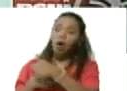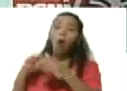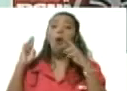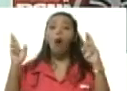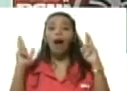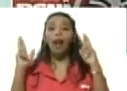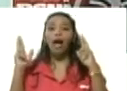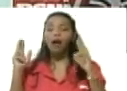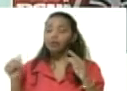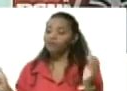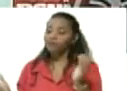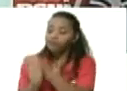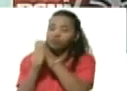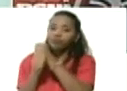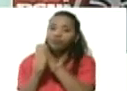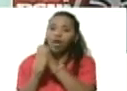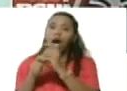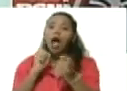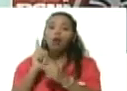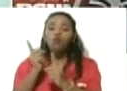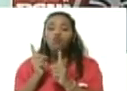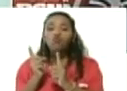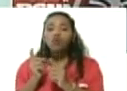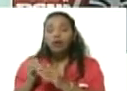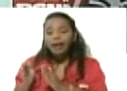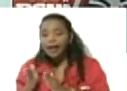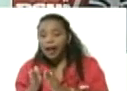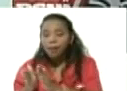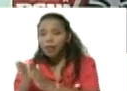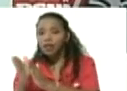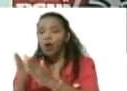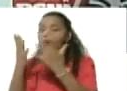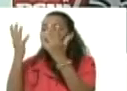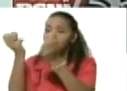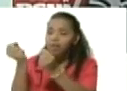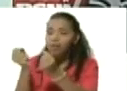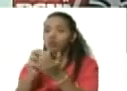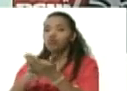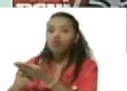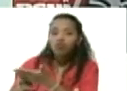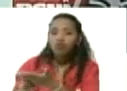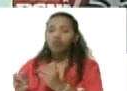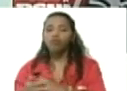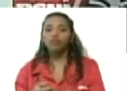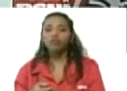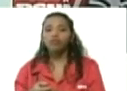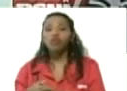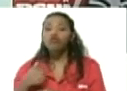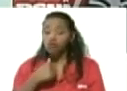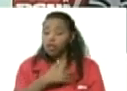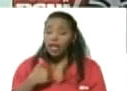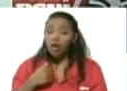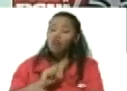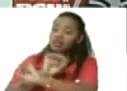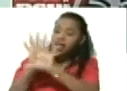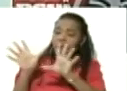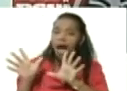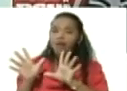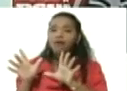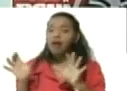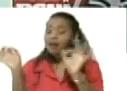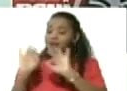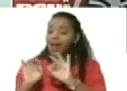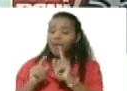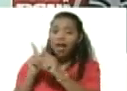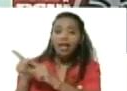allí alguna vía de entendimiento. Nada de eso, yo quiero que quede muy claro, pues, nada de eso